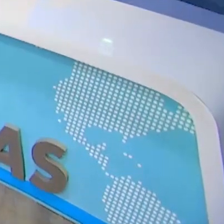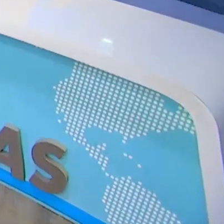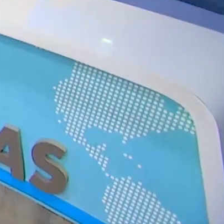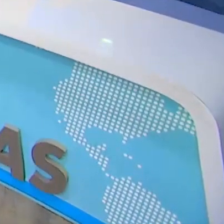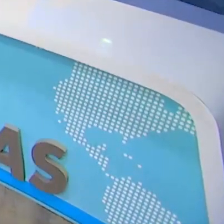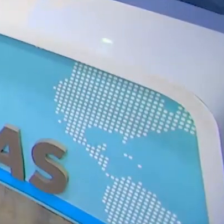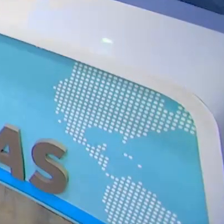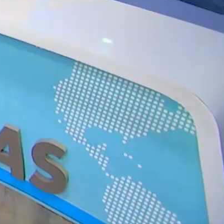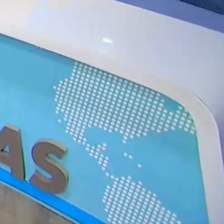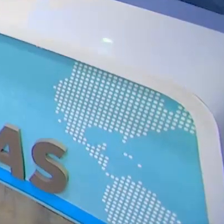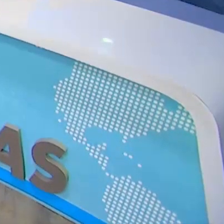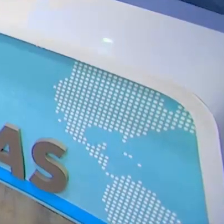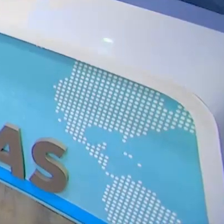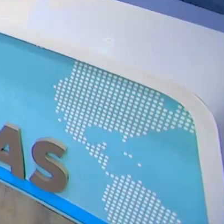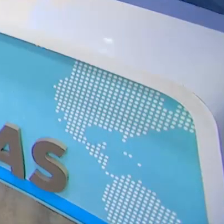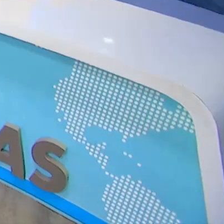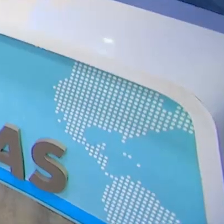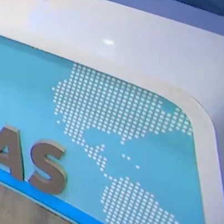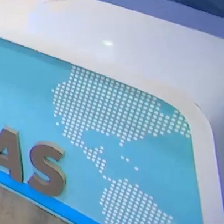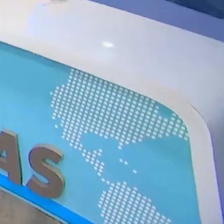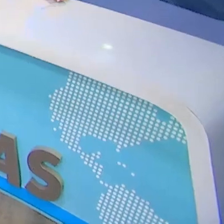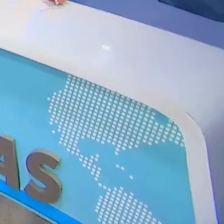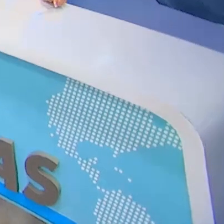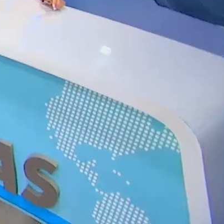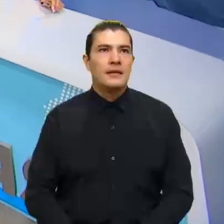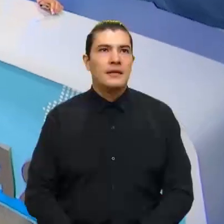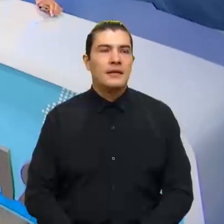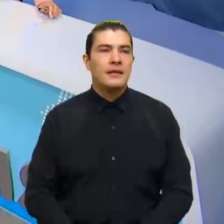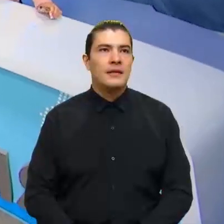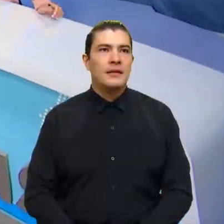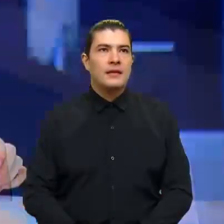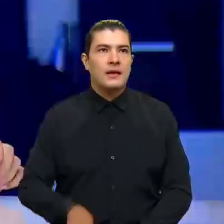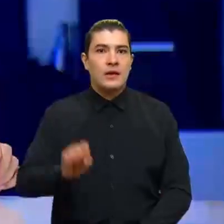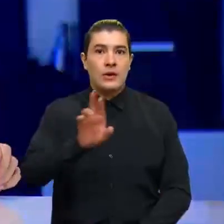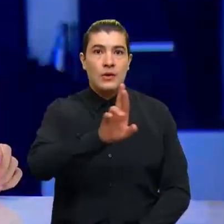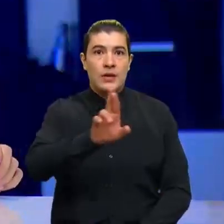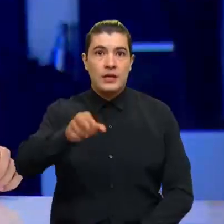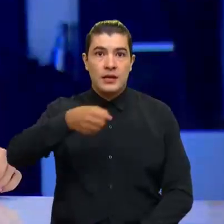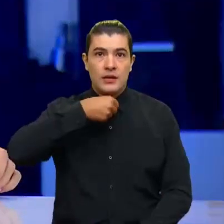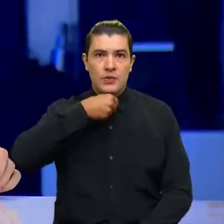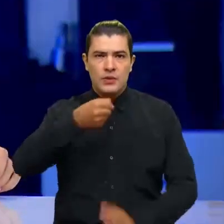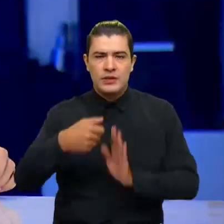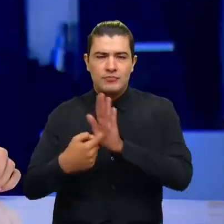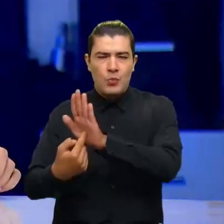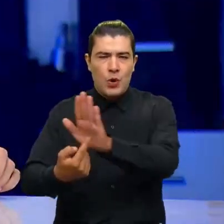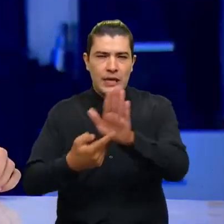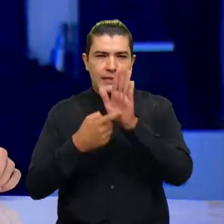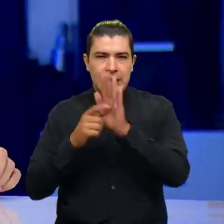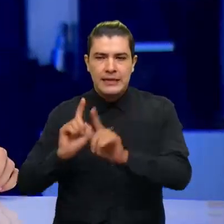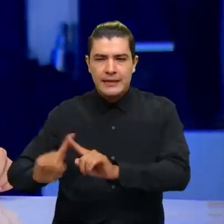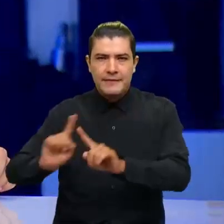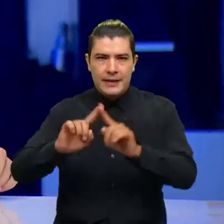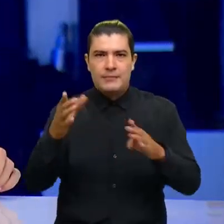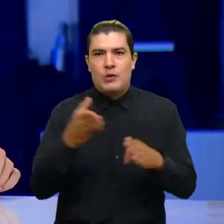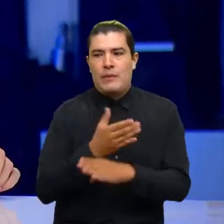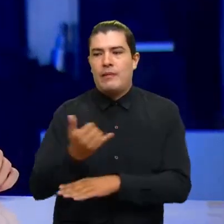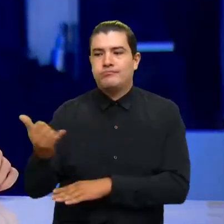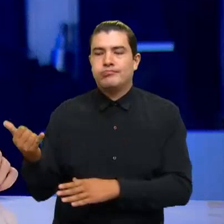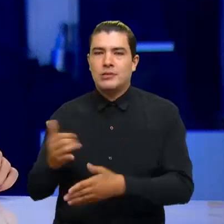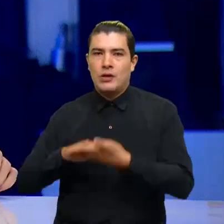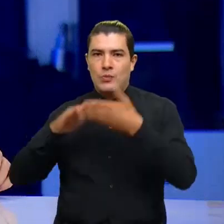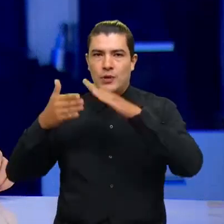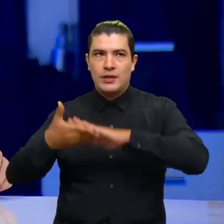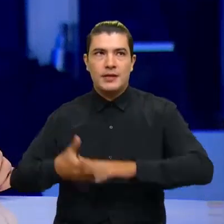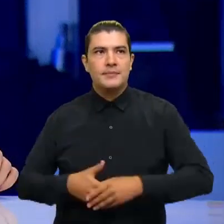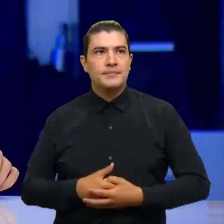En Oriente Noticias seguimos haciendo visibles todas las problemáticas de la comunidad, y es que en el sector de Carora, esto es muy cerca, la